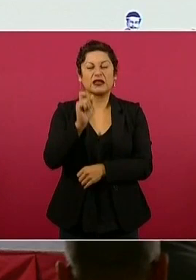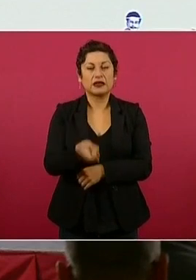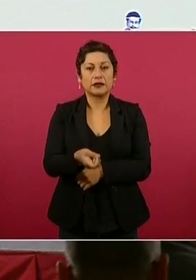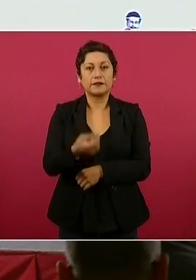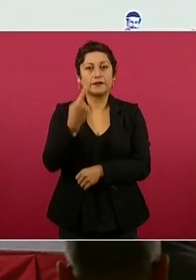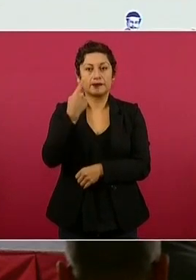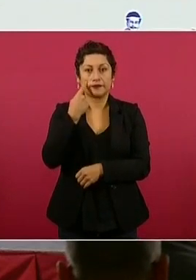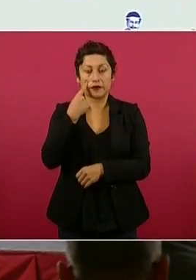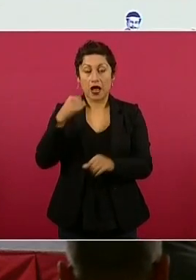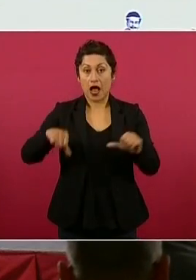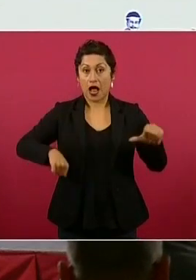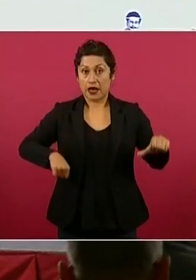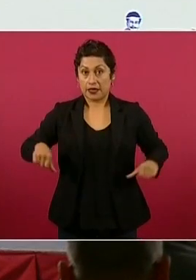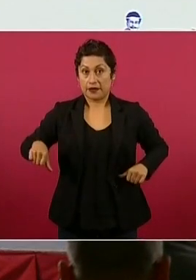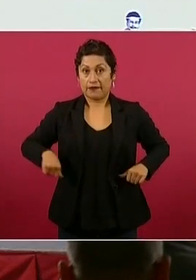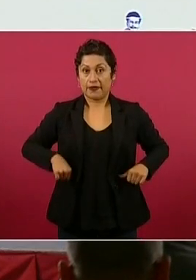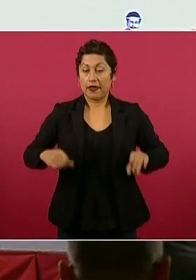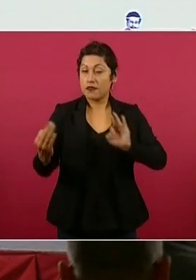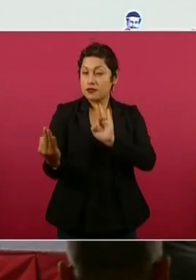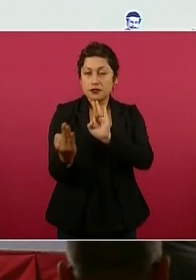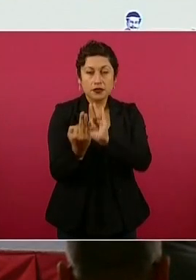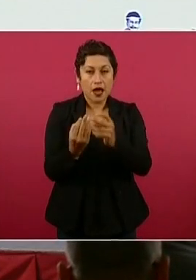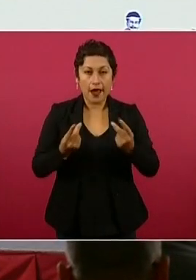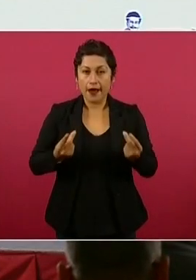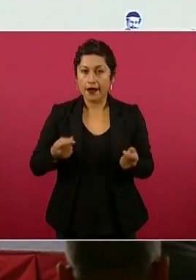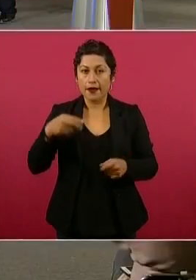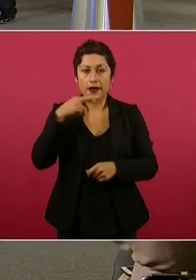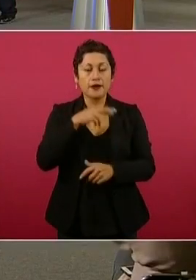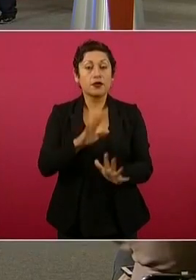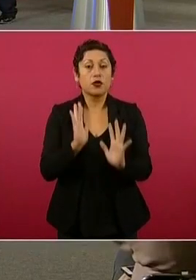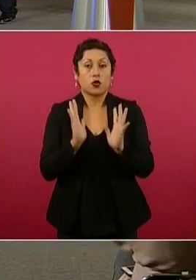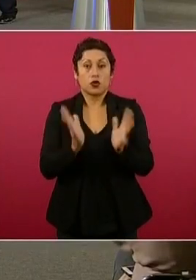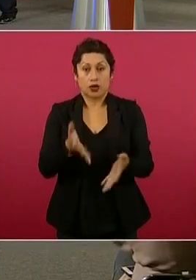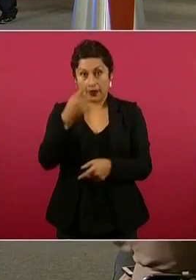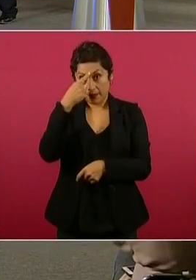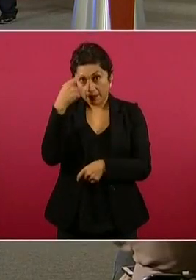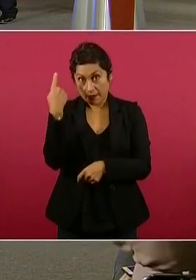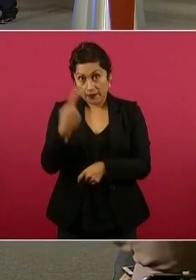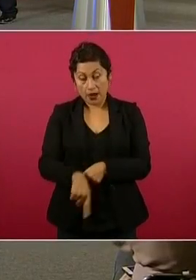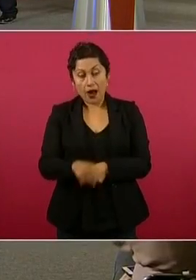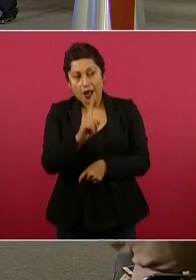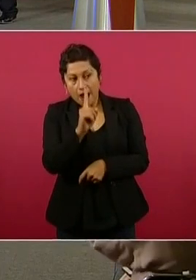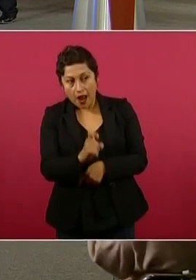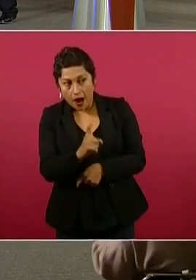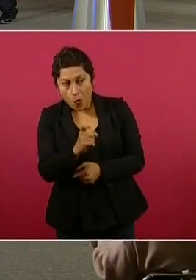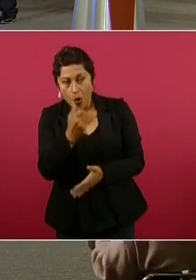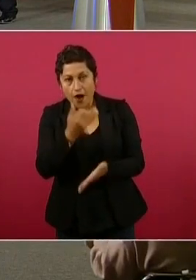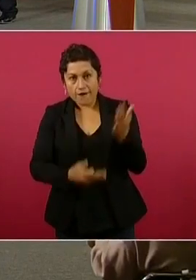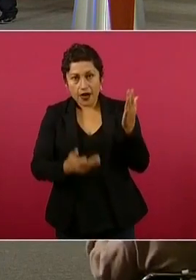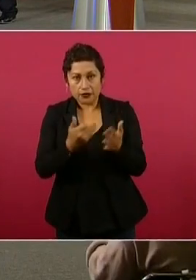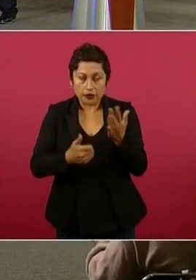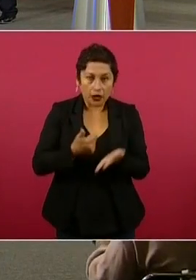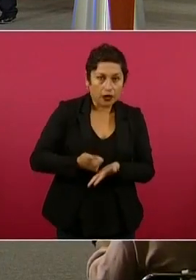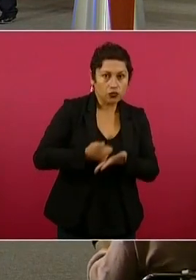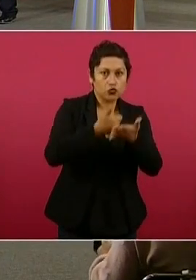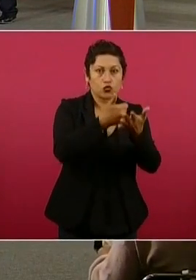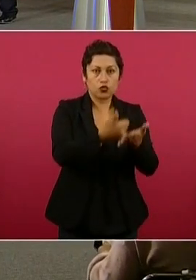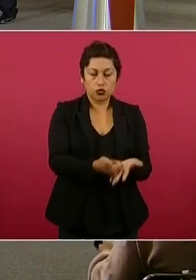a mediano plazo para abatir el déficit actual de desabasto